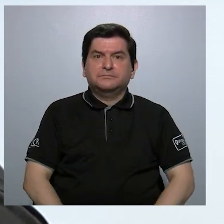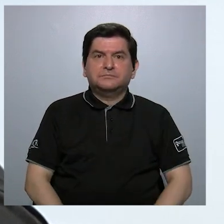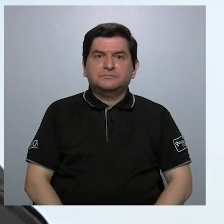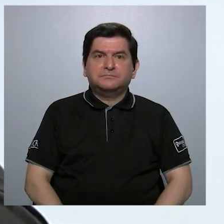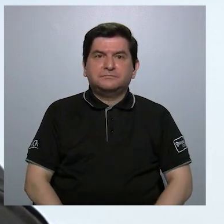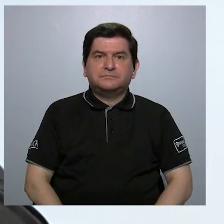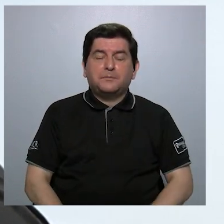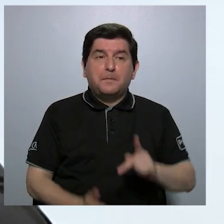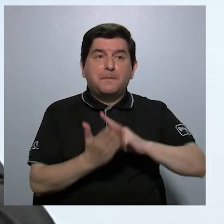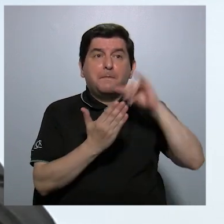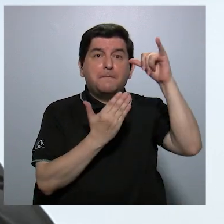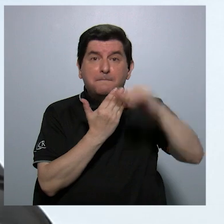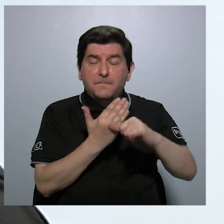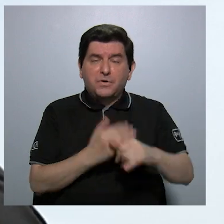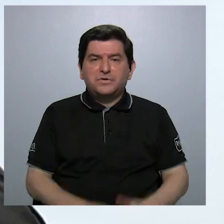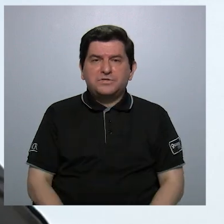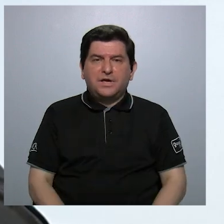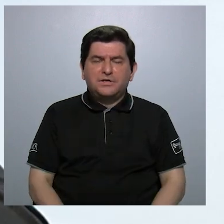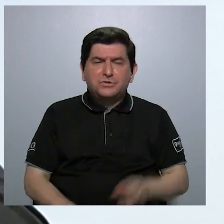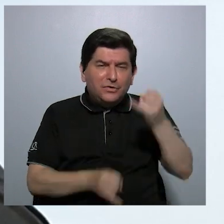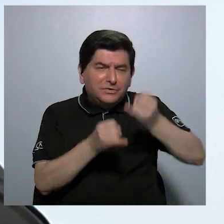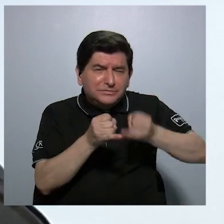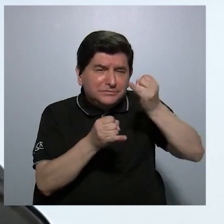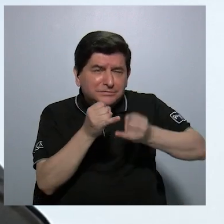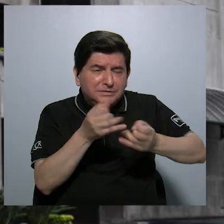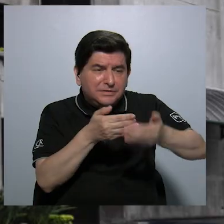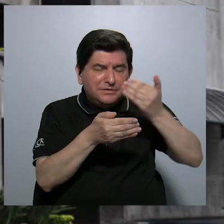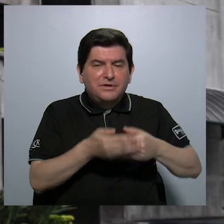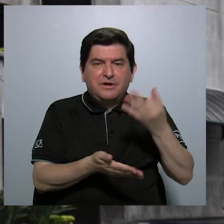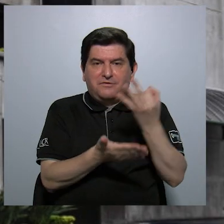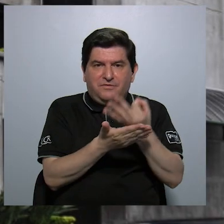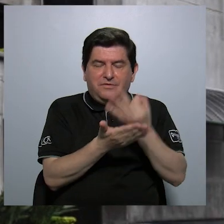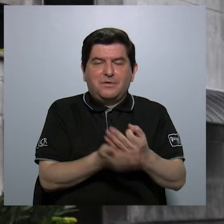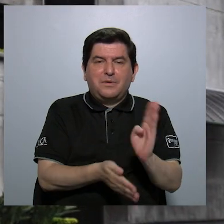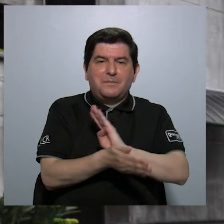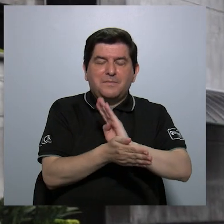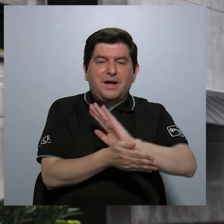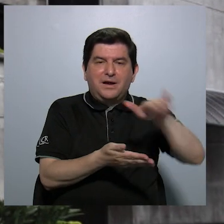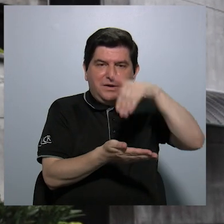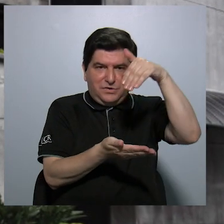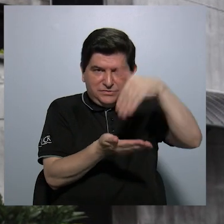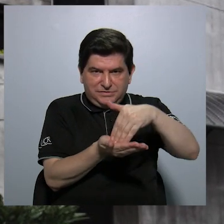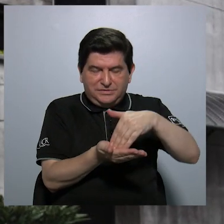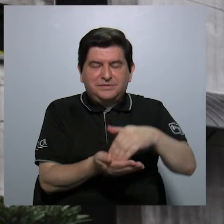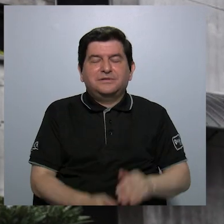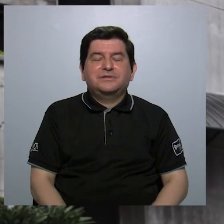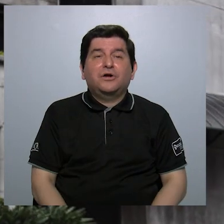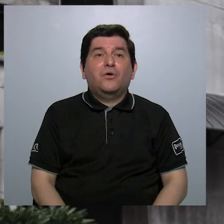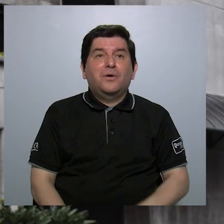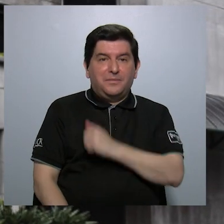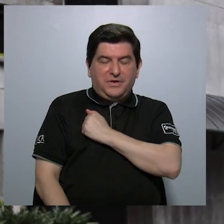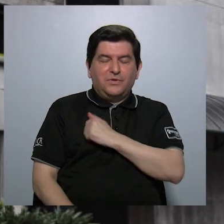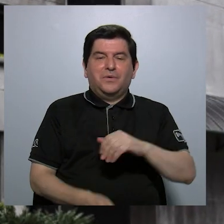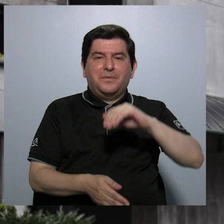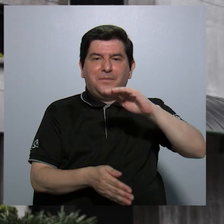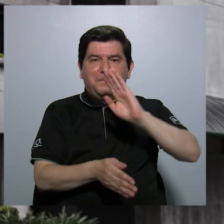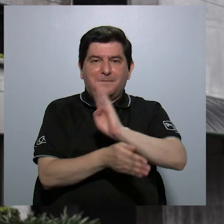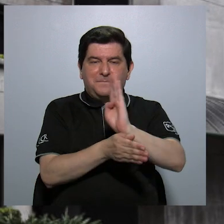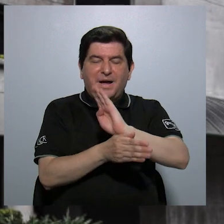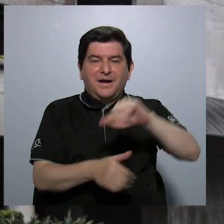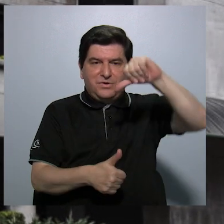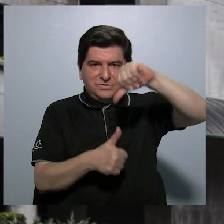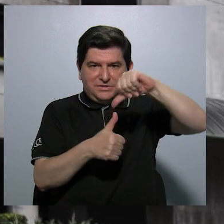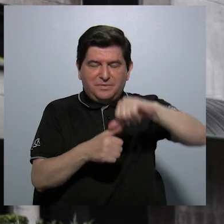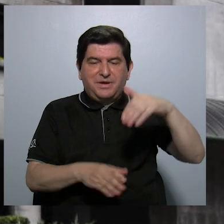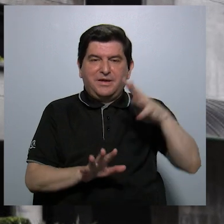gobierno. Inclusive un proyecto que acabamos de finalizar fue financiado por el Banco Centroamericano de Integración Económica con ayuda de la